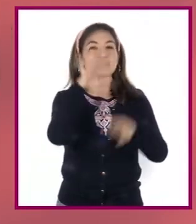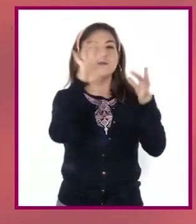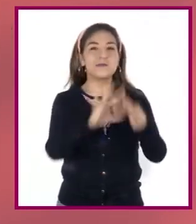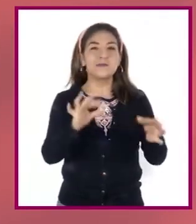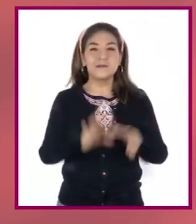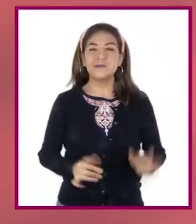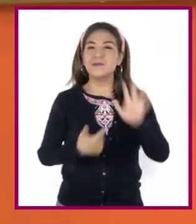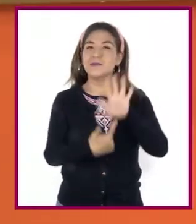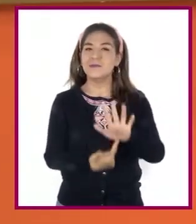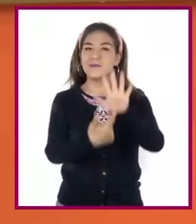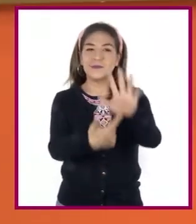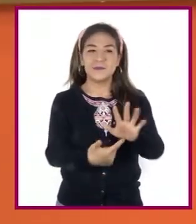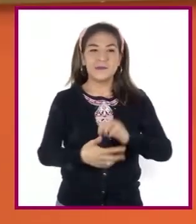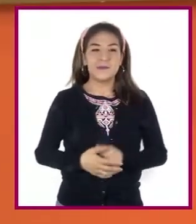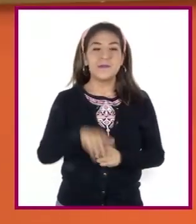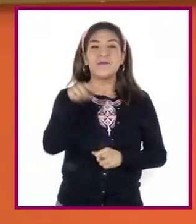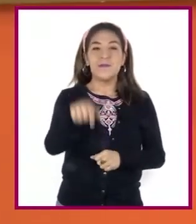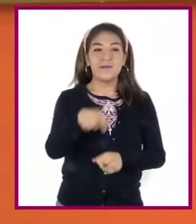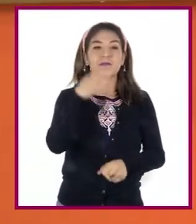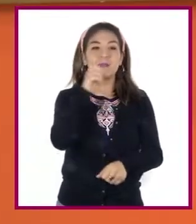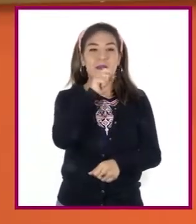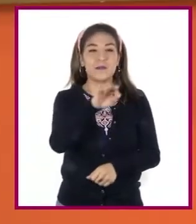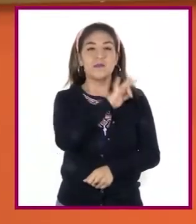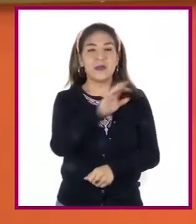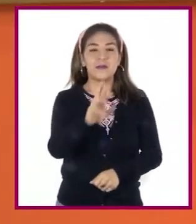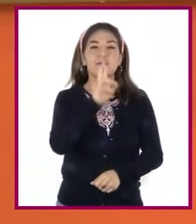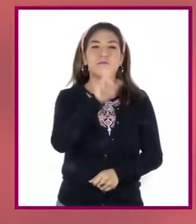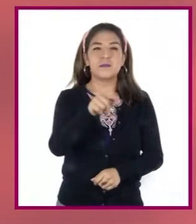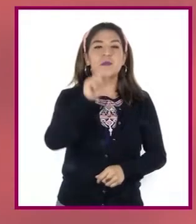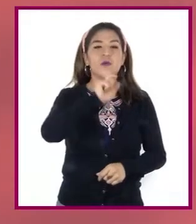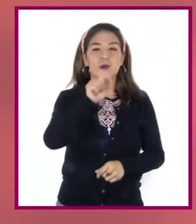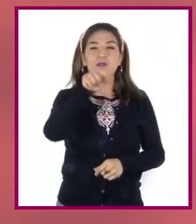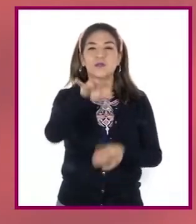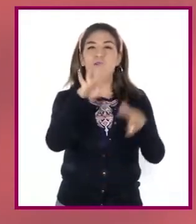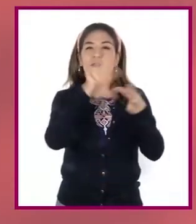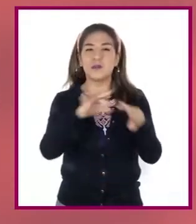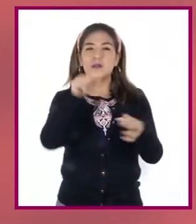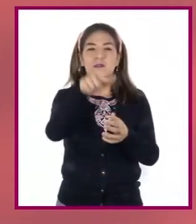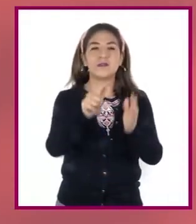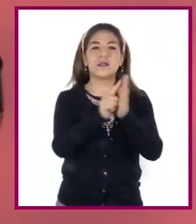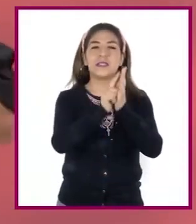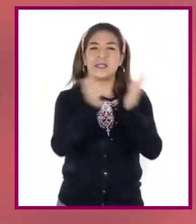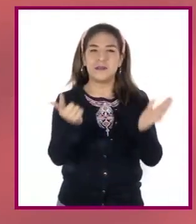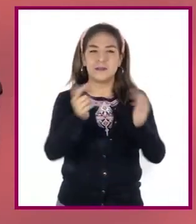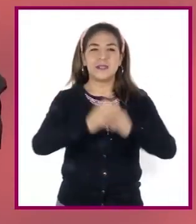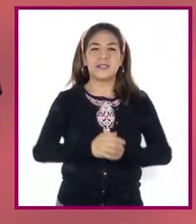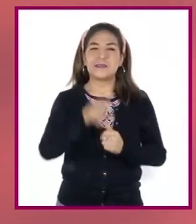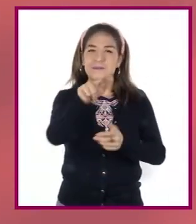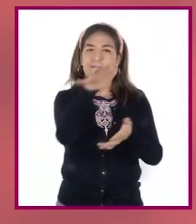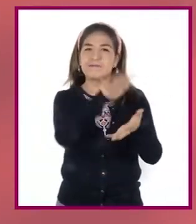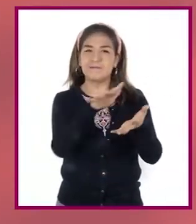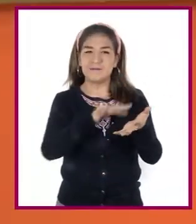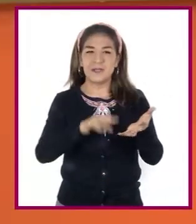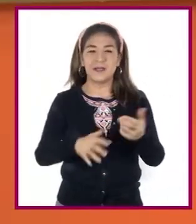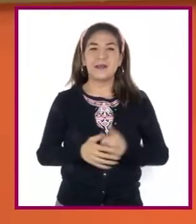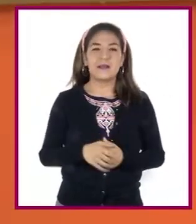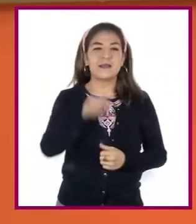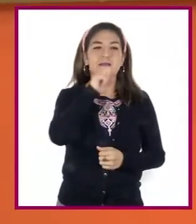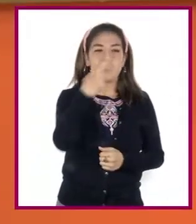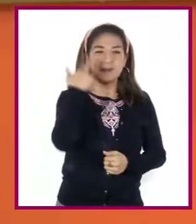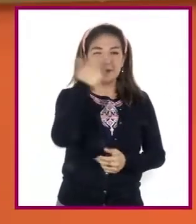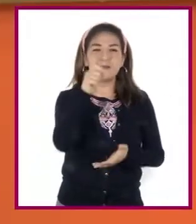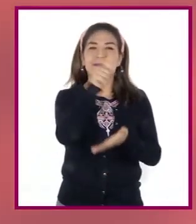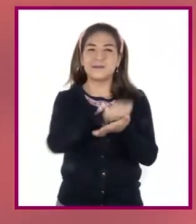los planteamientos, pues muchas de estas las podrán resolver al momento de consultar su libro de texto y revisar